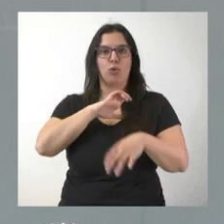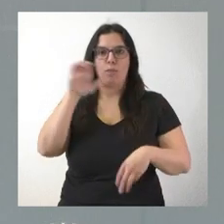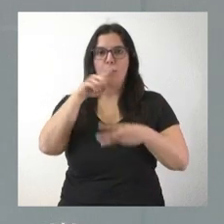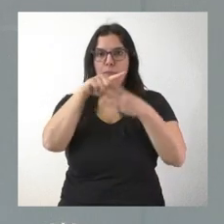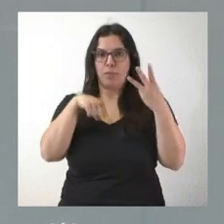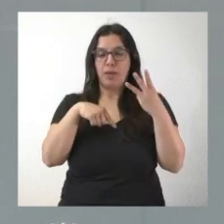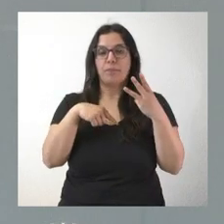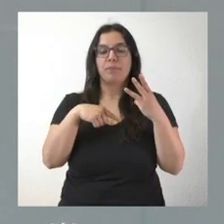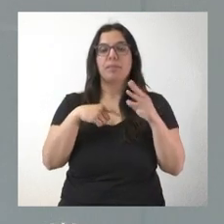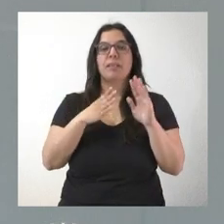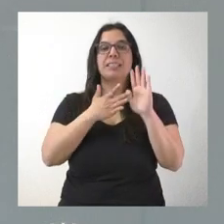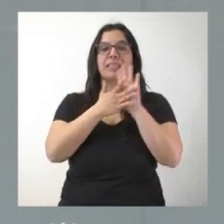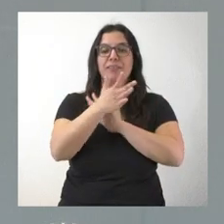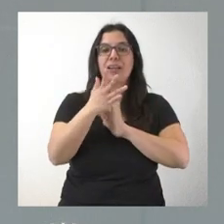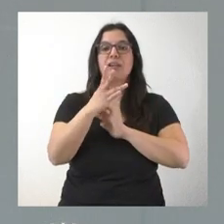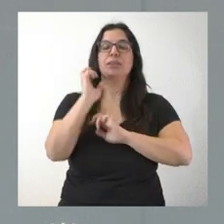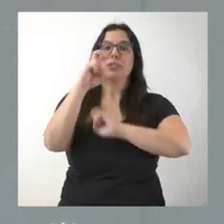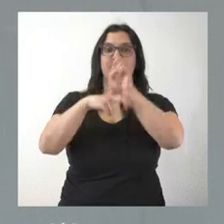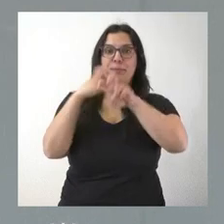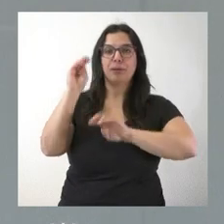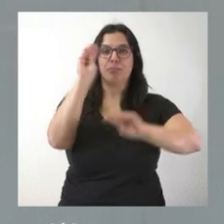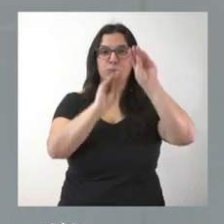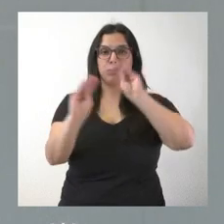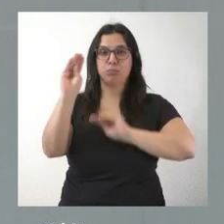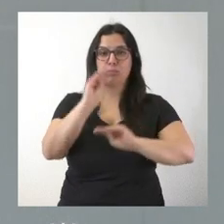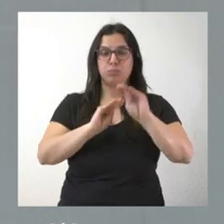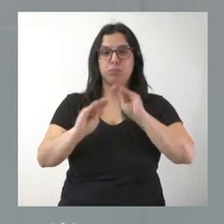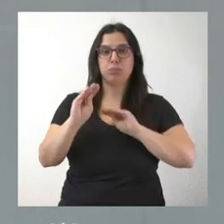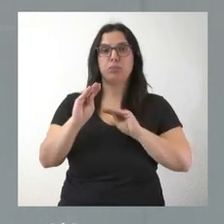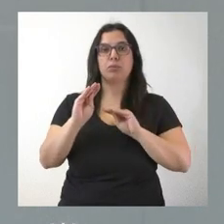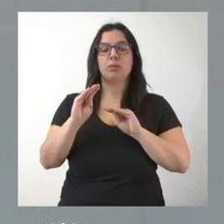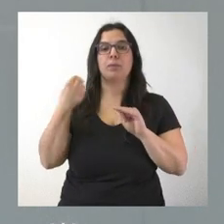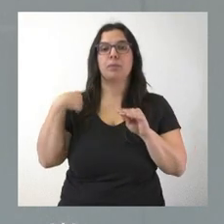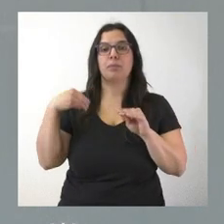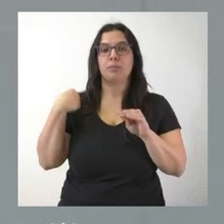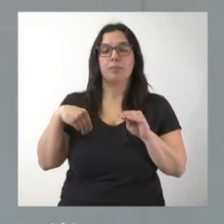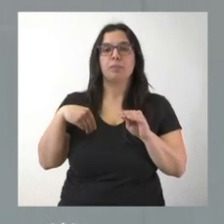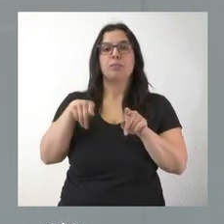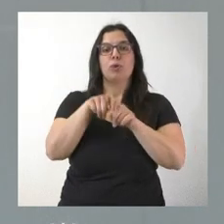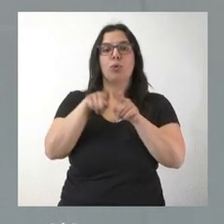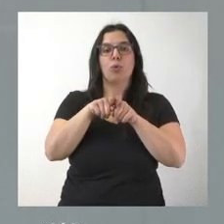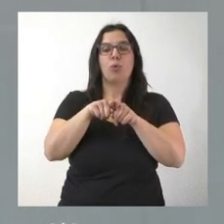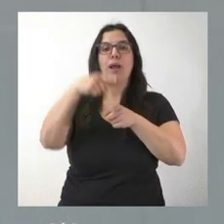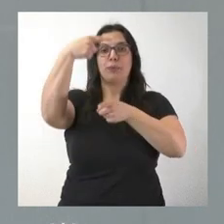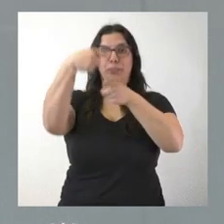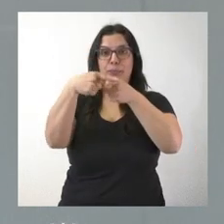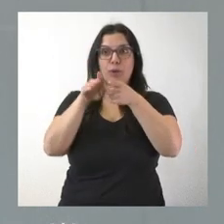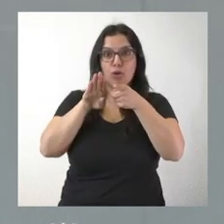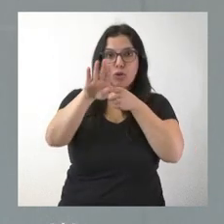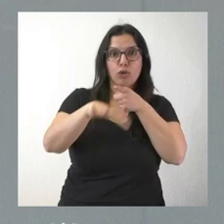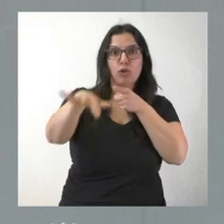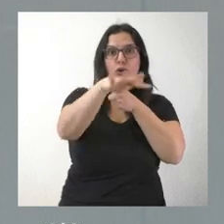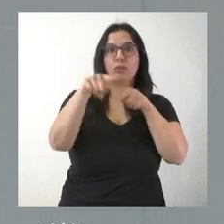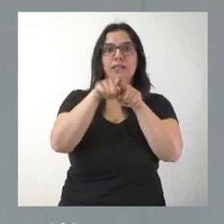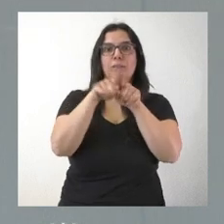se trata de la intervención en la recuperación de la estanqueidad del cuerpo del crucero Norte y la puesta en valor del